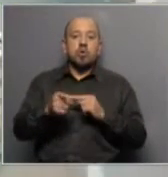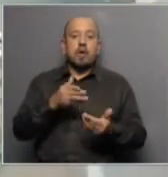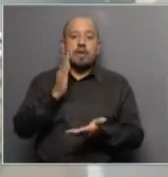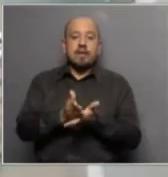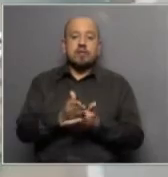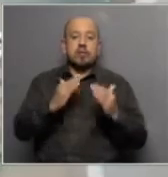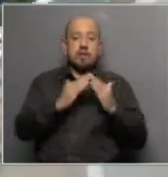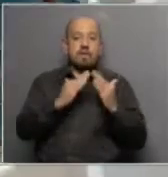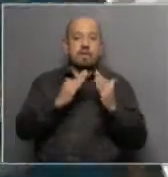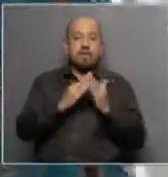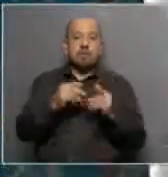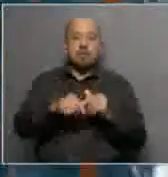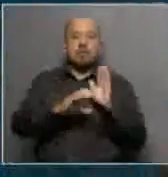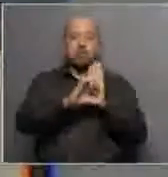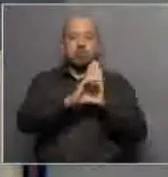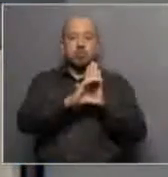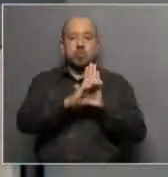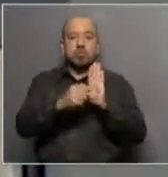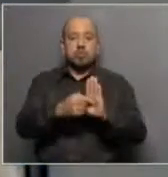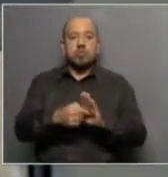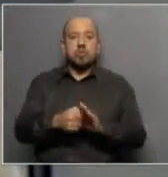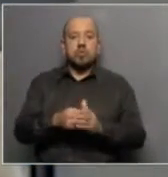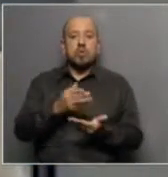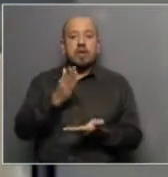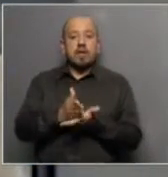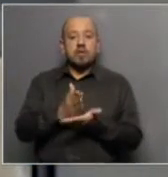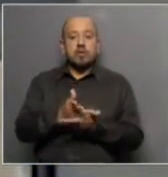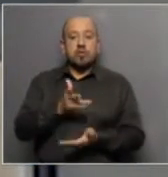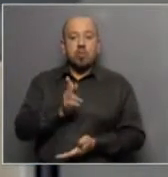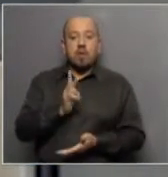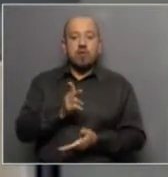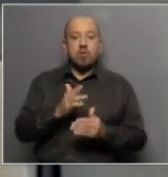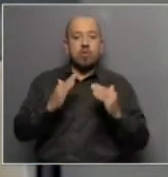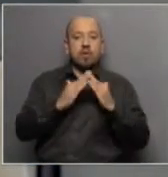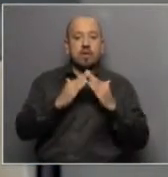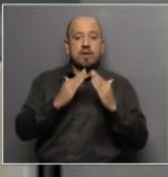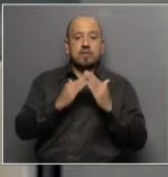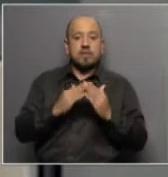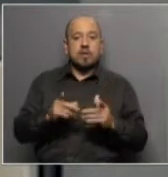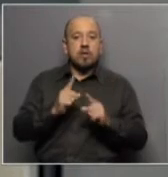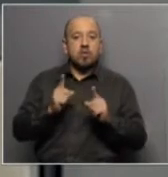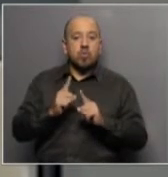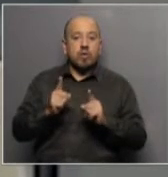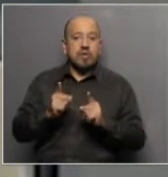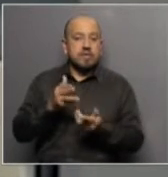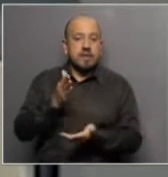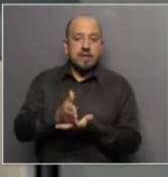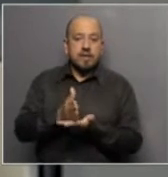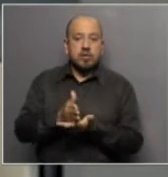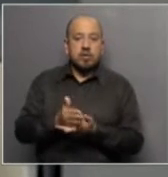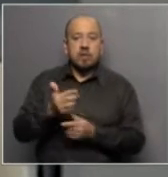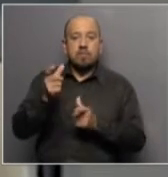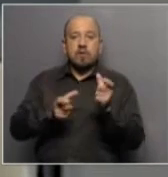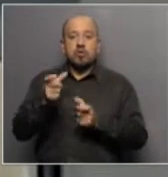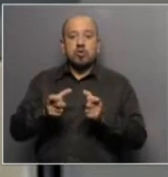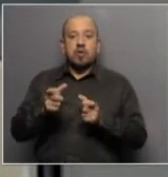a la vivienda en nuestras constituciones. El derecho humano a la vivienda no es el derecho a la gente de tener un